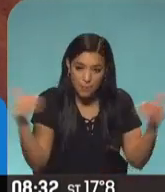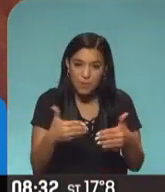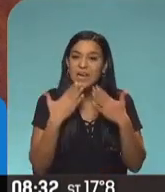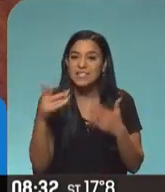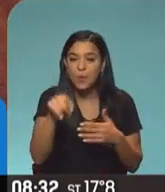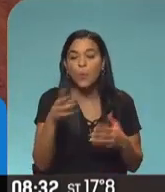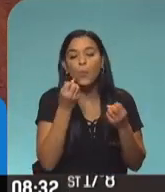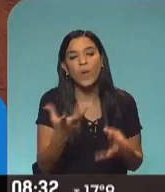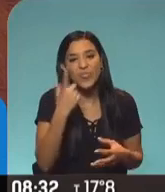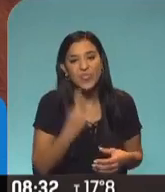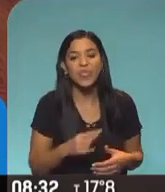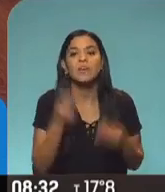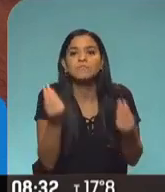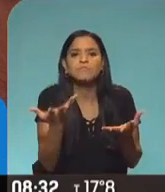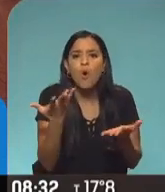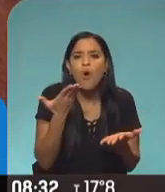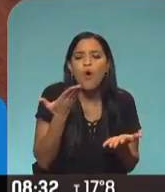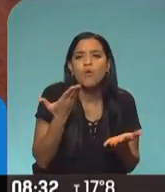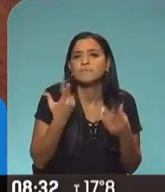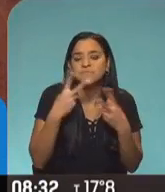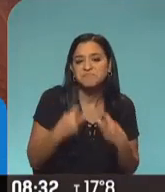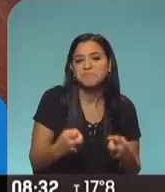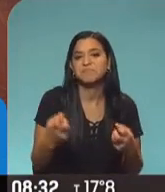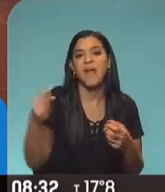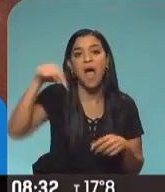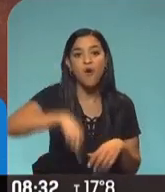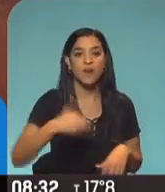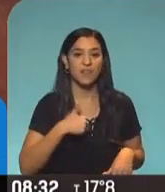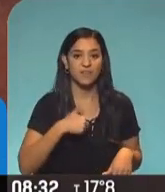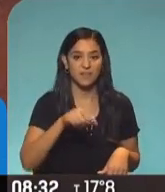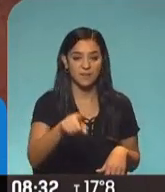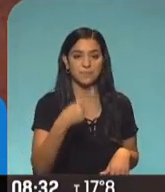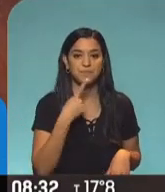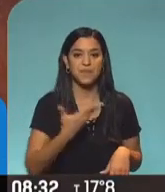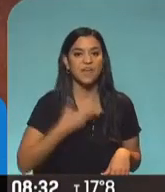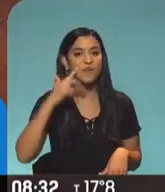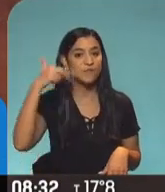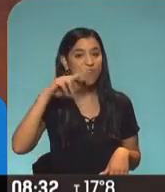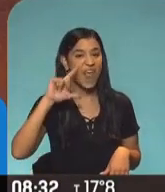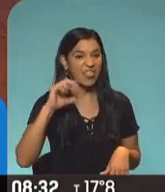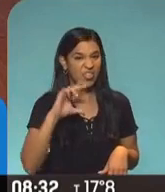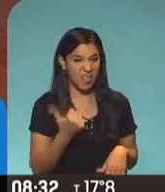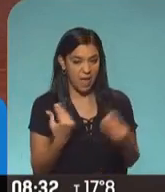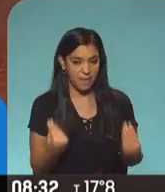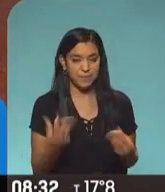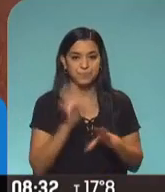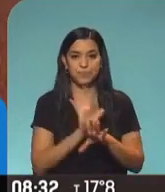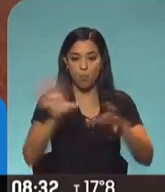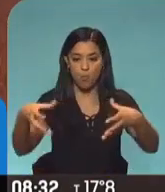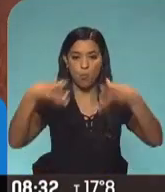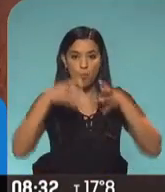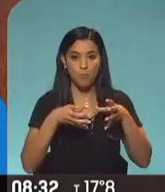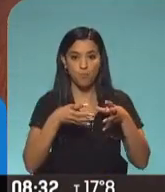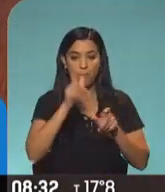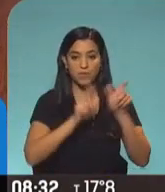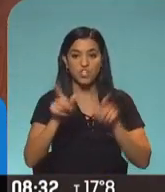buenos días para todos. Bueno, ¿en qué consiste esta experiencia y qué significa que llegue a la Argentina? La experiencia finlandesa lo que hizo es tomar un grupo de personas